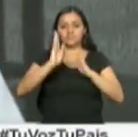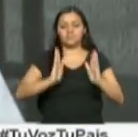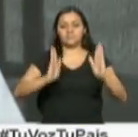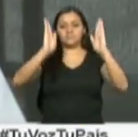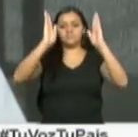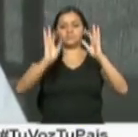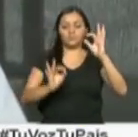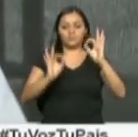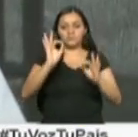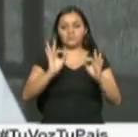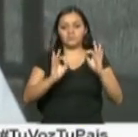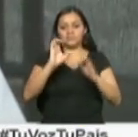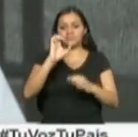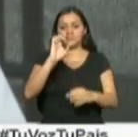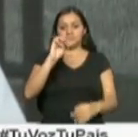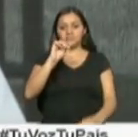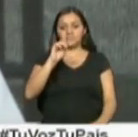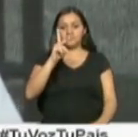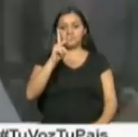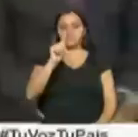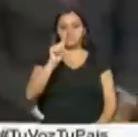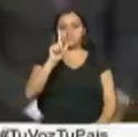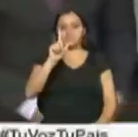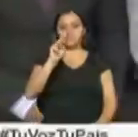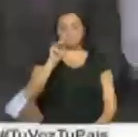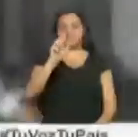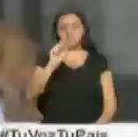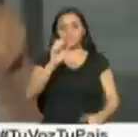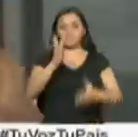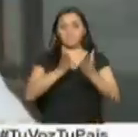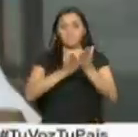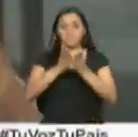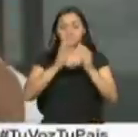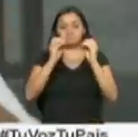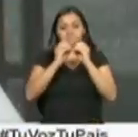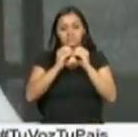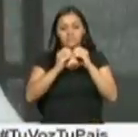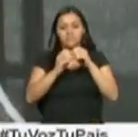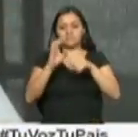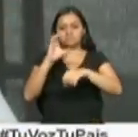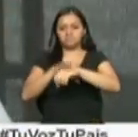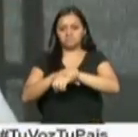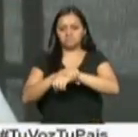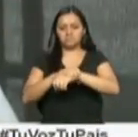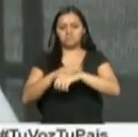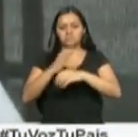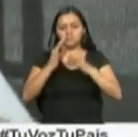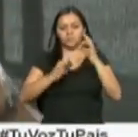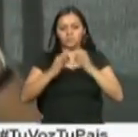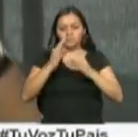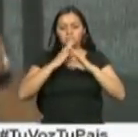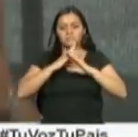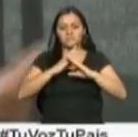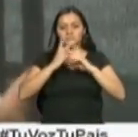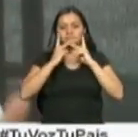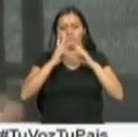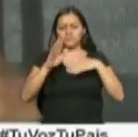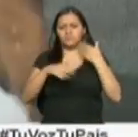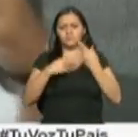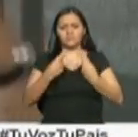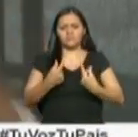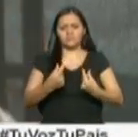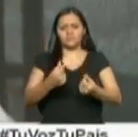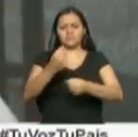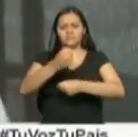judicial El Empalme, con servicio de flagrancia. Ahí está Fiscalía, Defensoría Pública, el juez, y mucho más rápido que